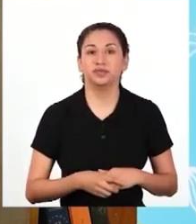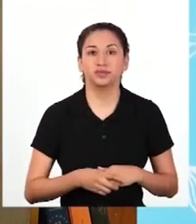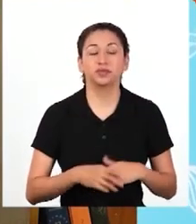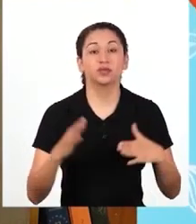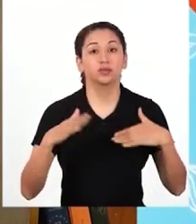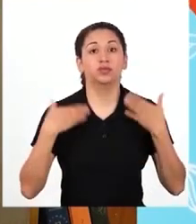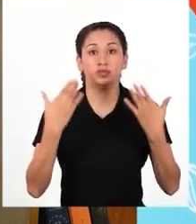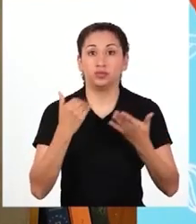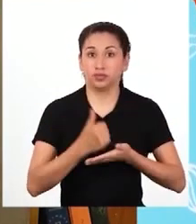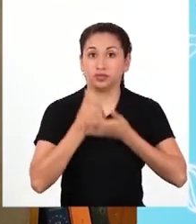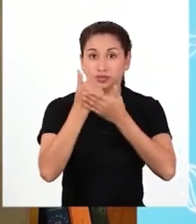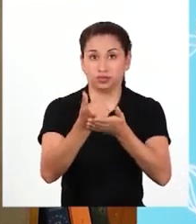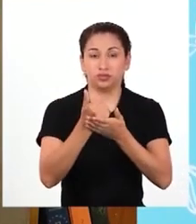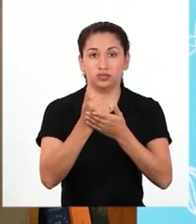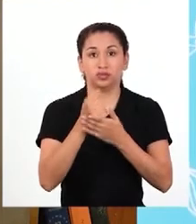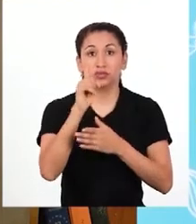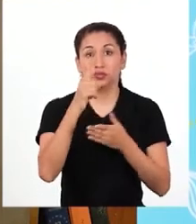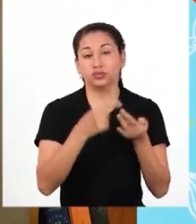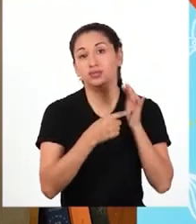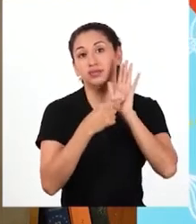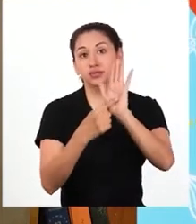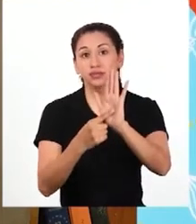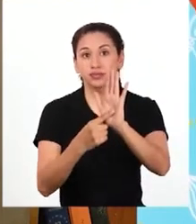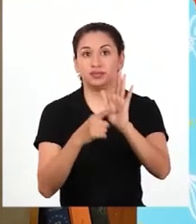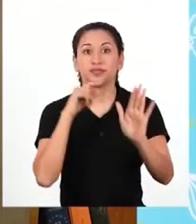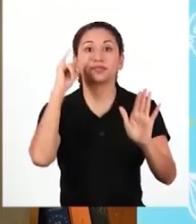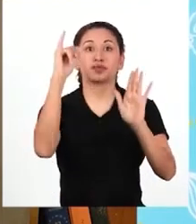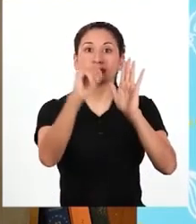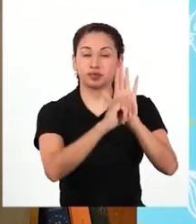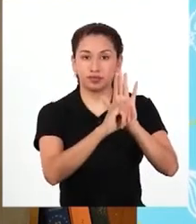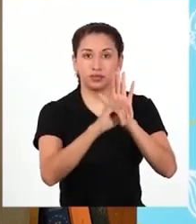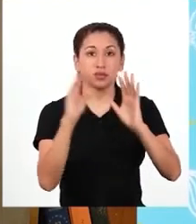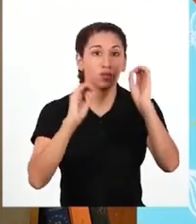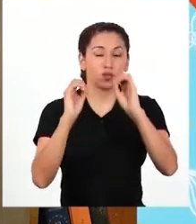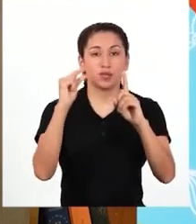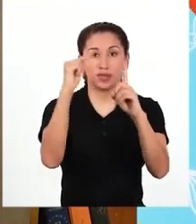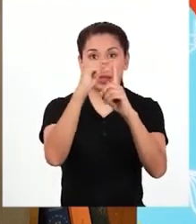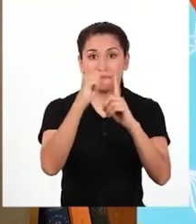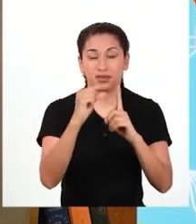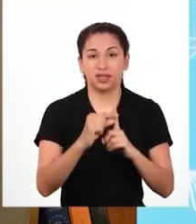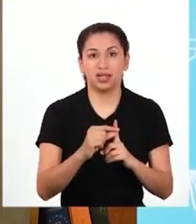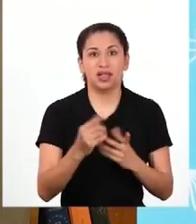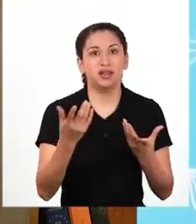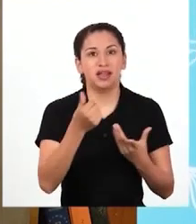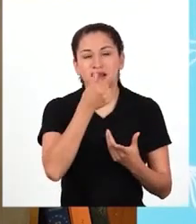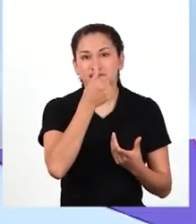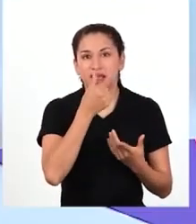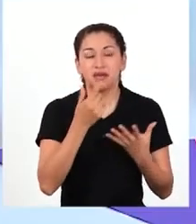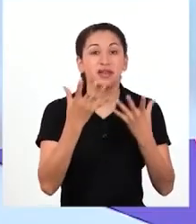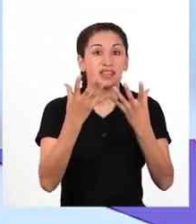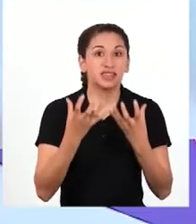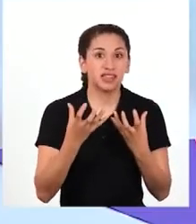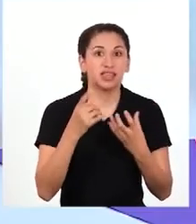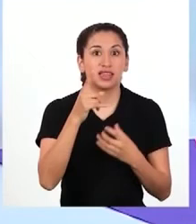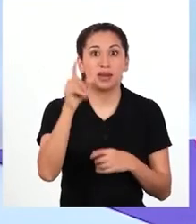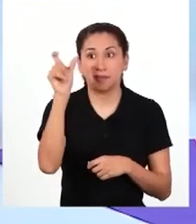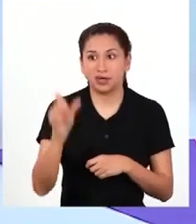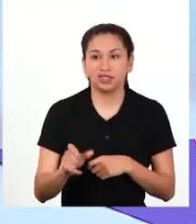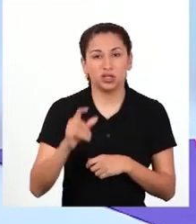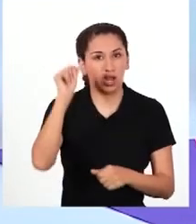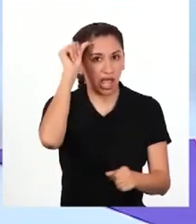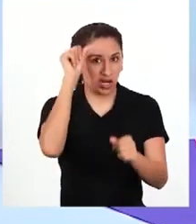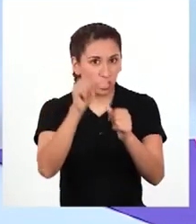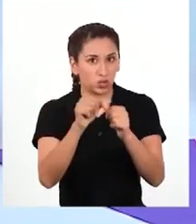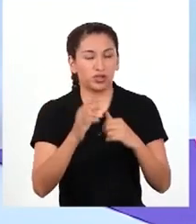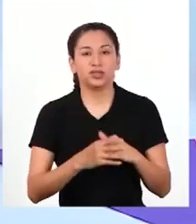una presentación de imágenes o palabras claves que quiere que el oyente recuerde. Muchas gracias,